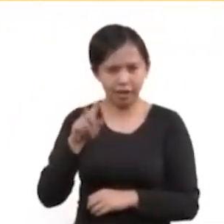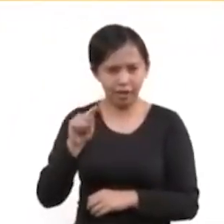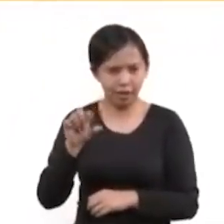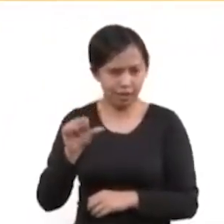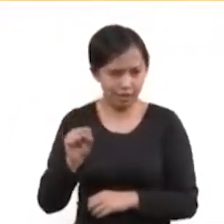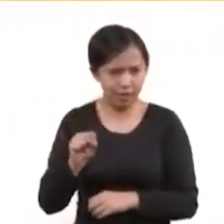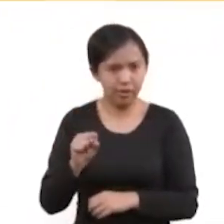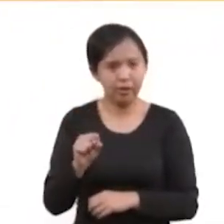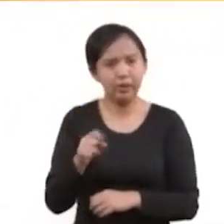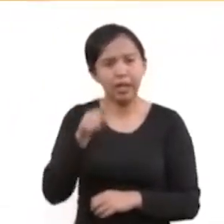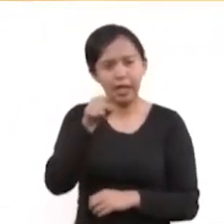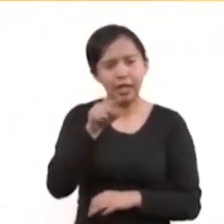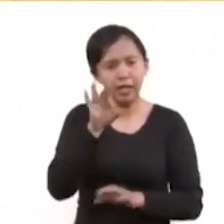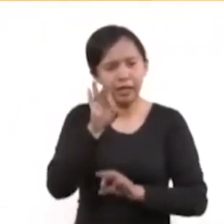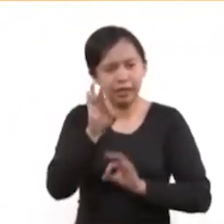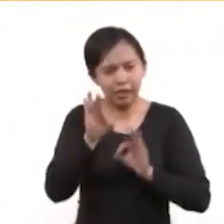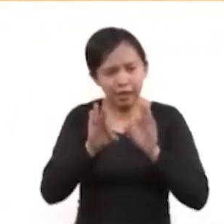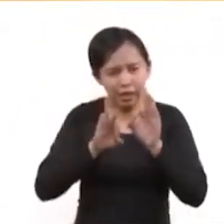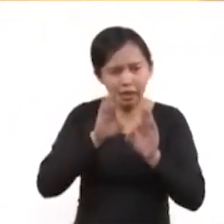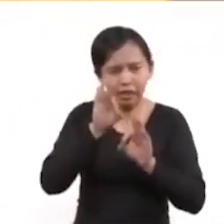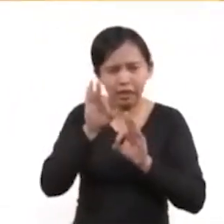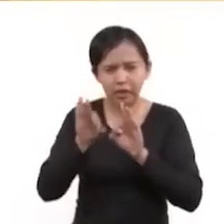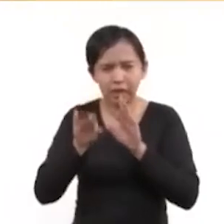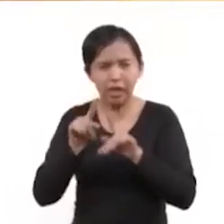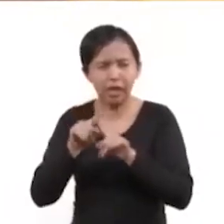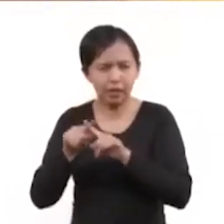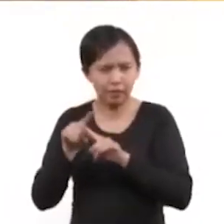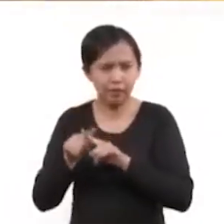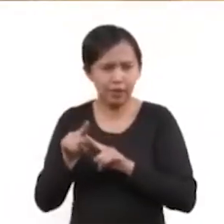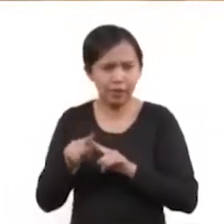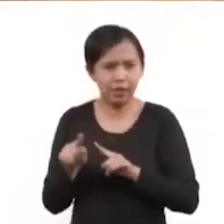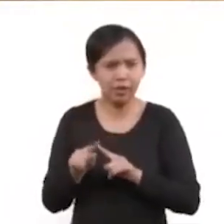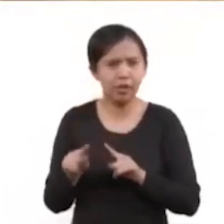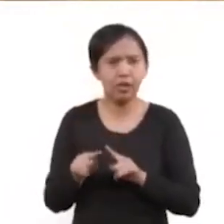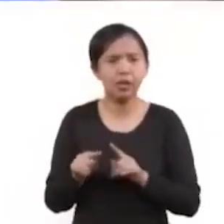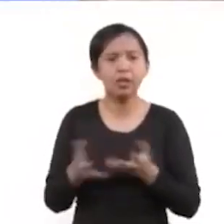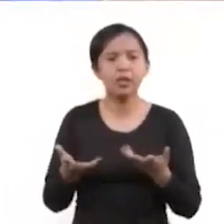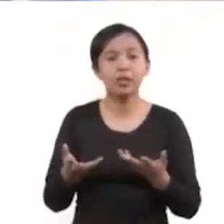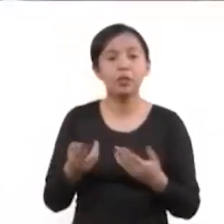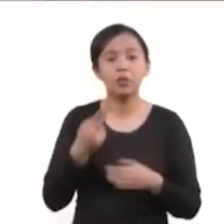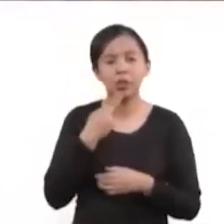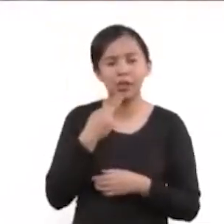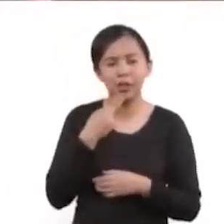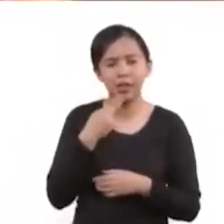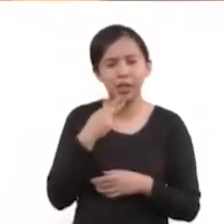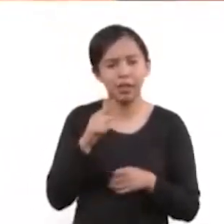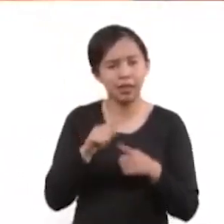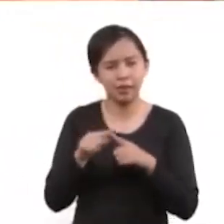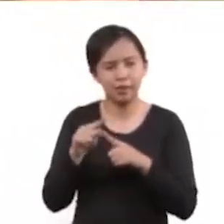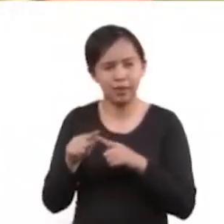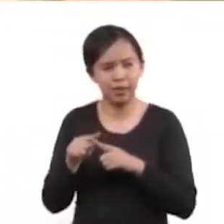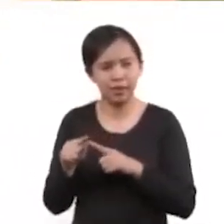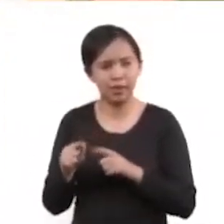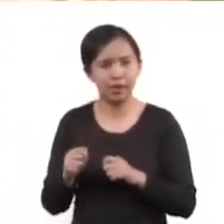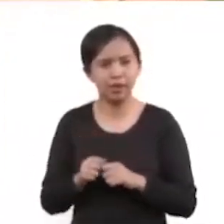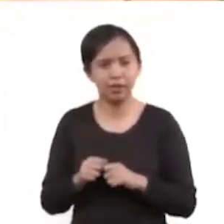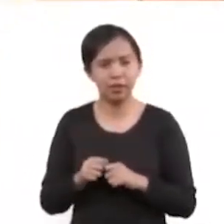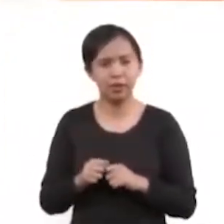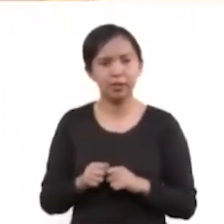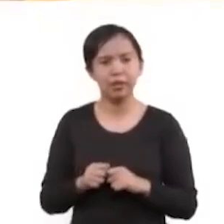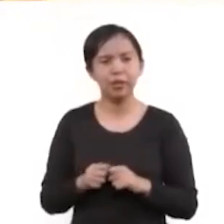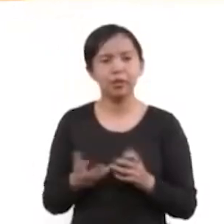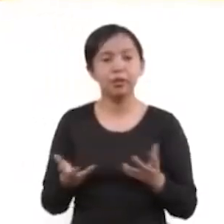tratamiento específico, se hicieron revisiones de los productos con los que se están inyectando,